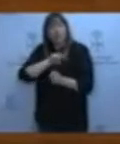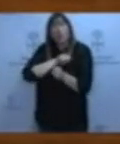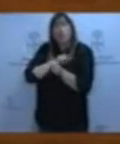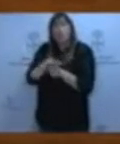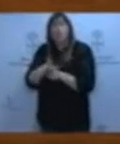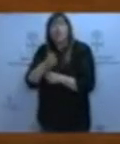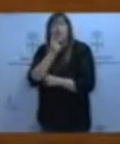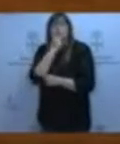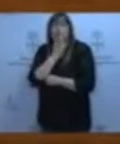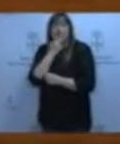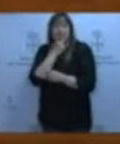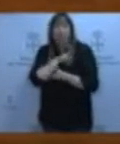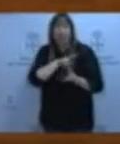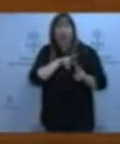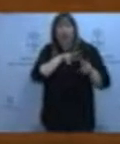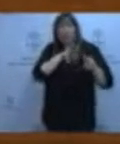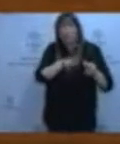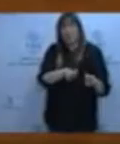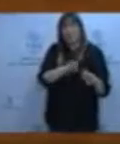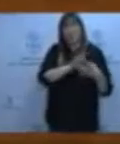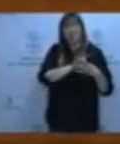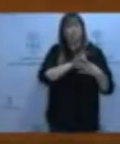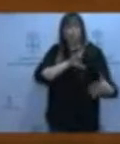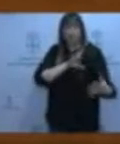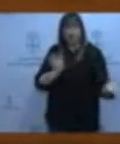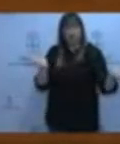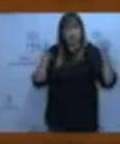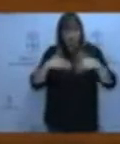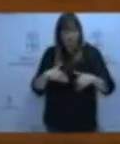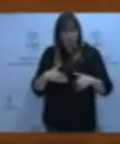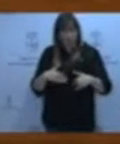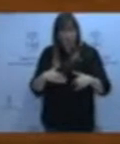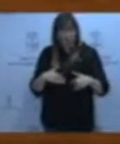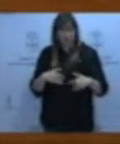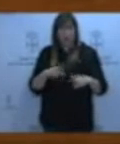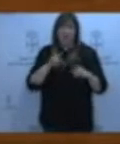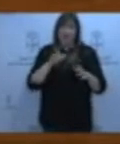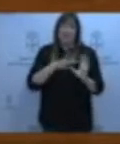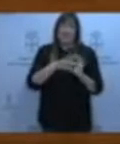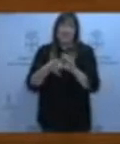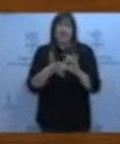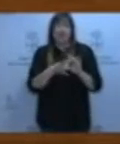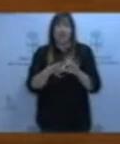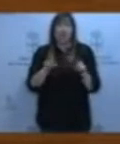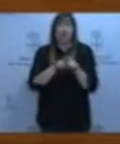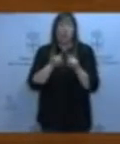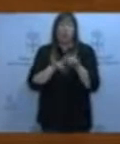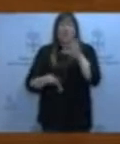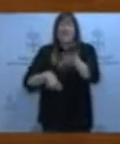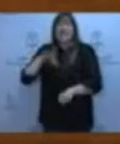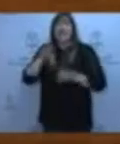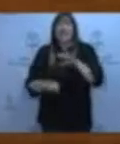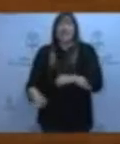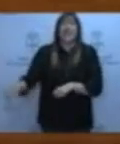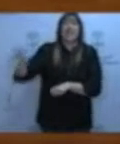secular, como fue, bueno, en inicio y en fondo era secular, como fue la mal llamada Reconquista, que no fue